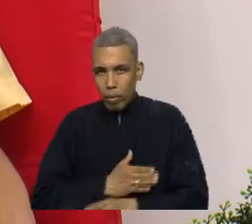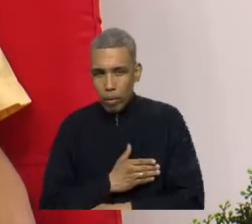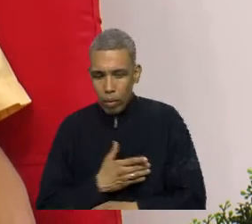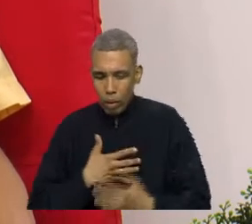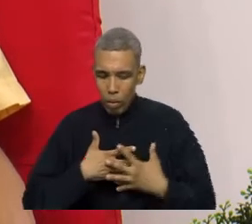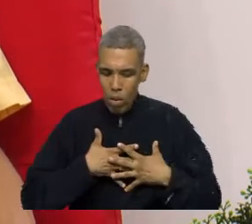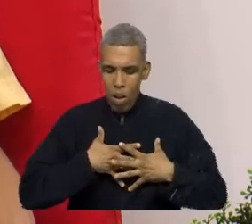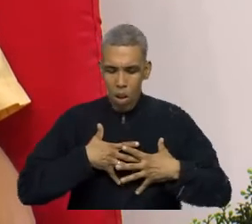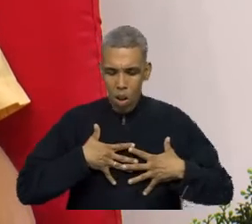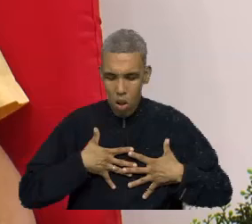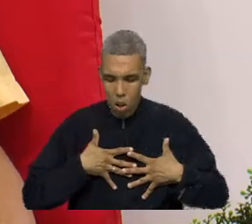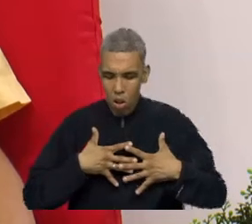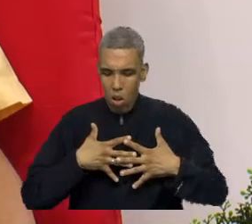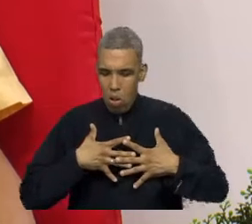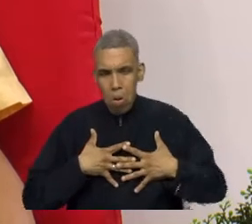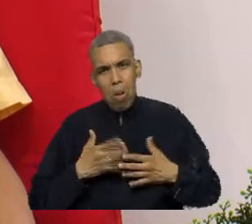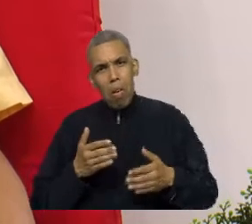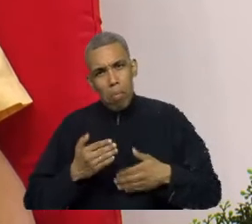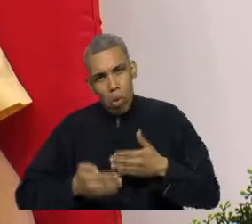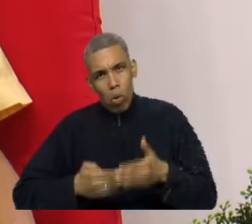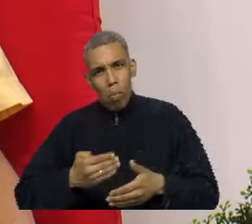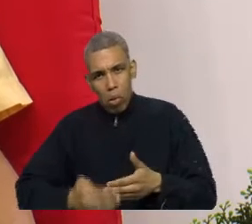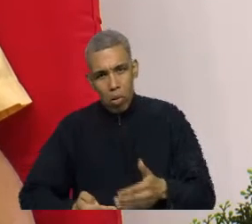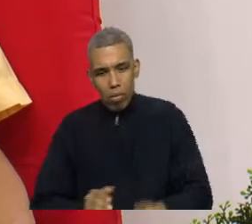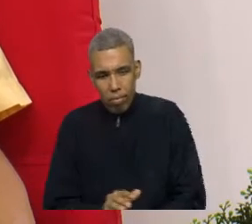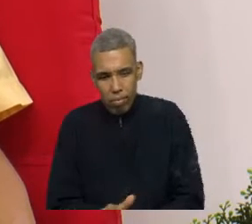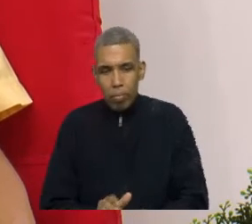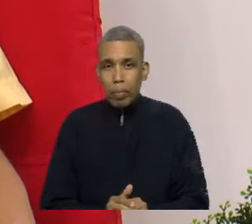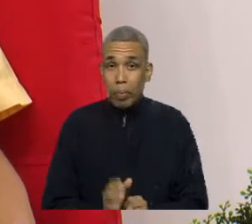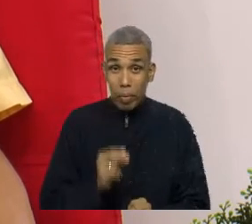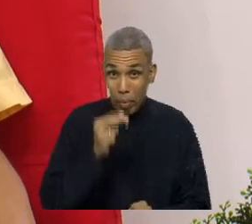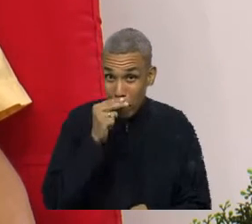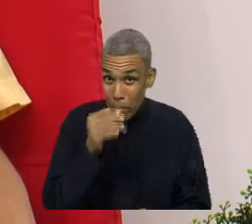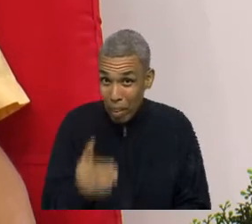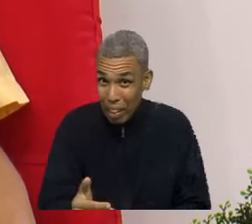siendo menos severas. A diferencia de un niño que tiene unos bronquios